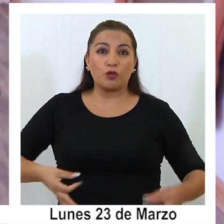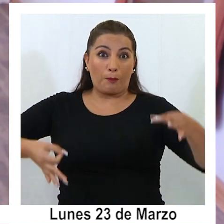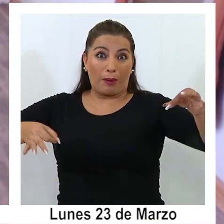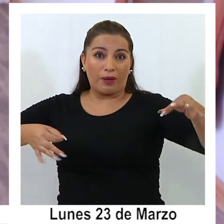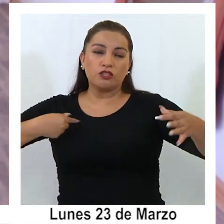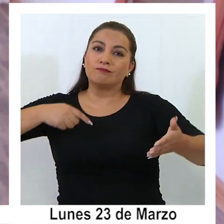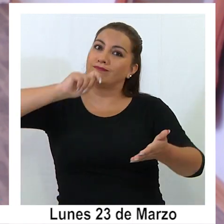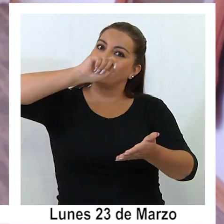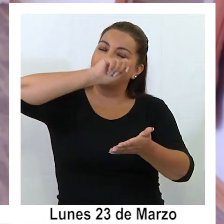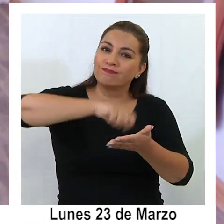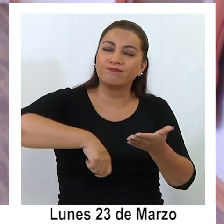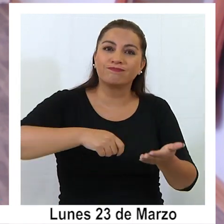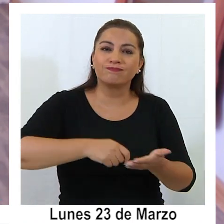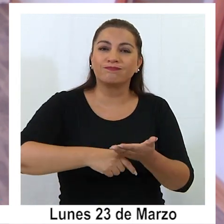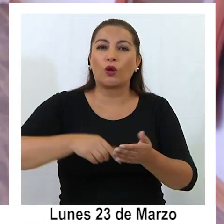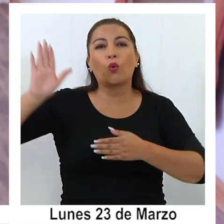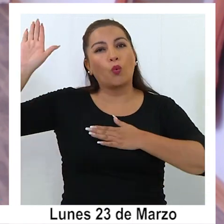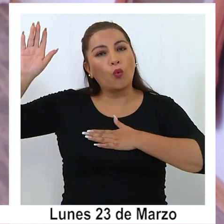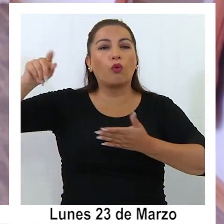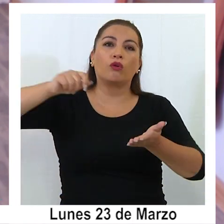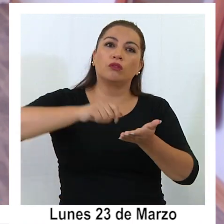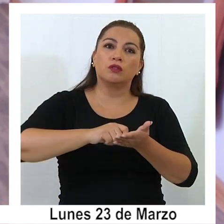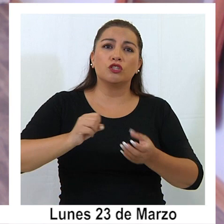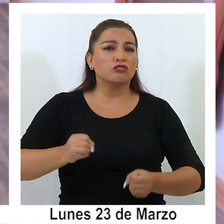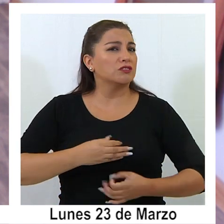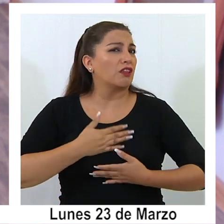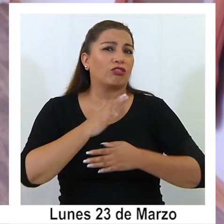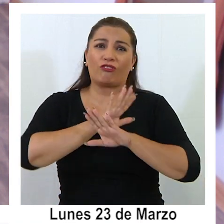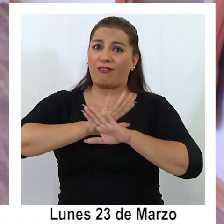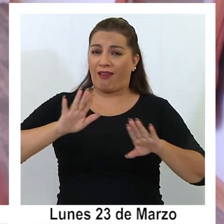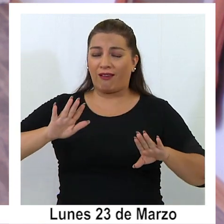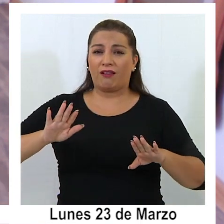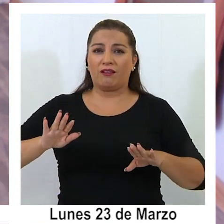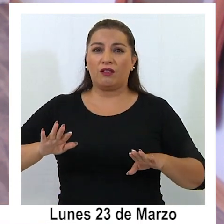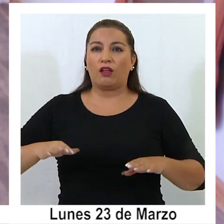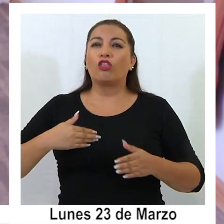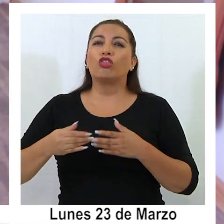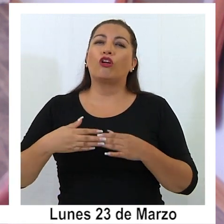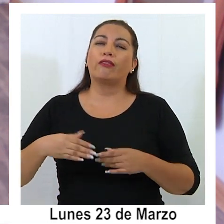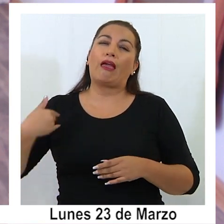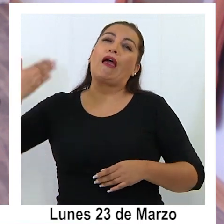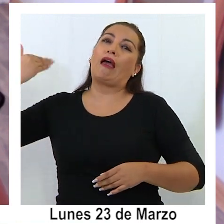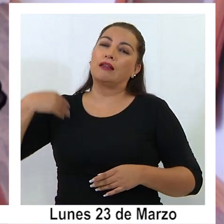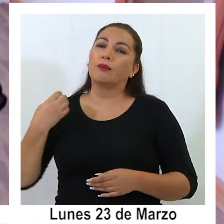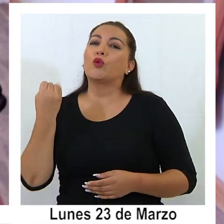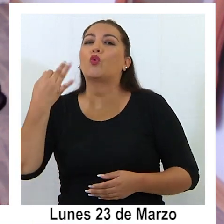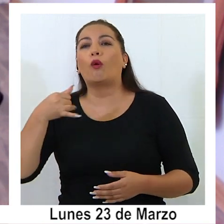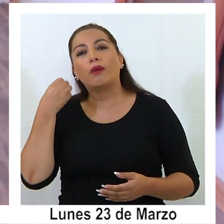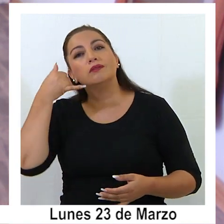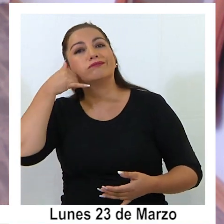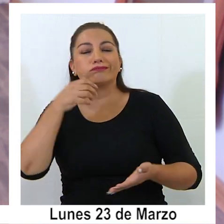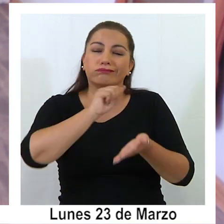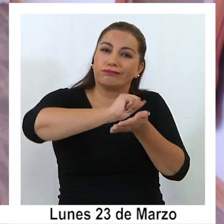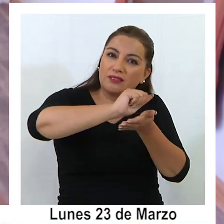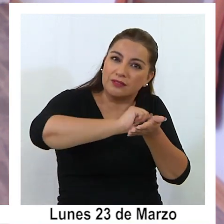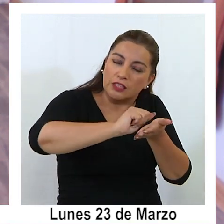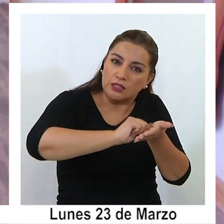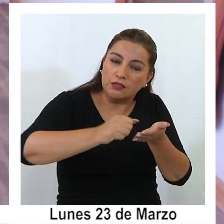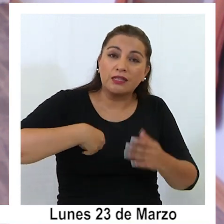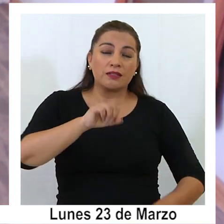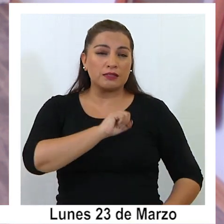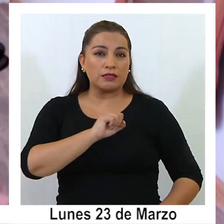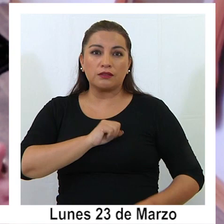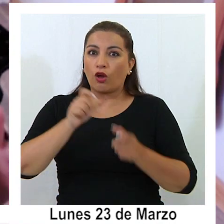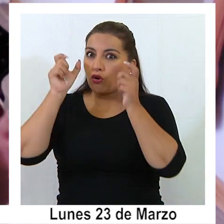este documento donde se ve la declaración jurada de que yo no presento síntomas, de dónde vengo, etcétera, mi número, mi contacto, etcétera. En